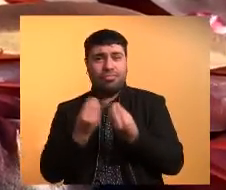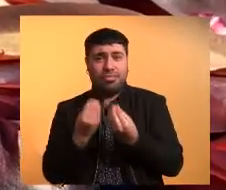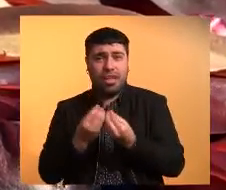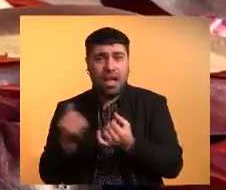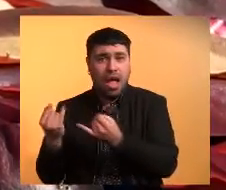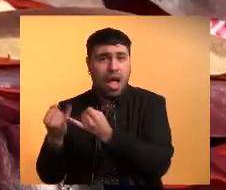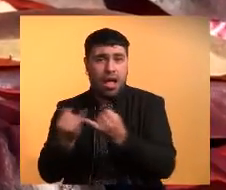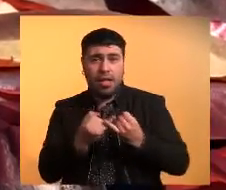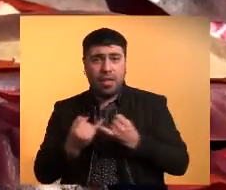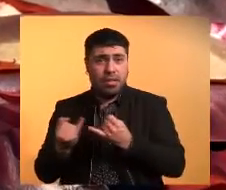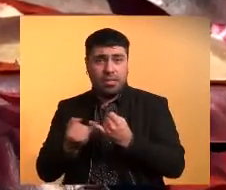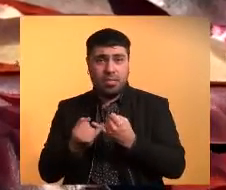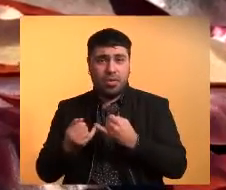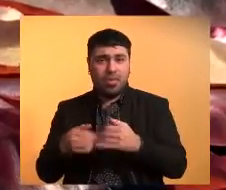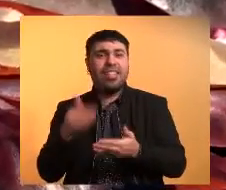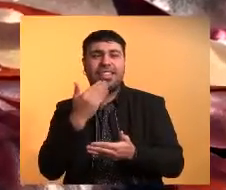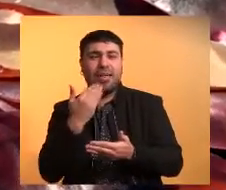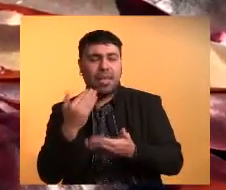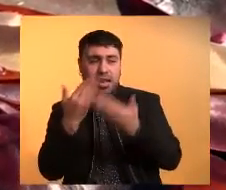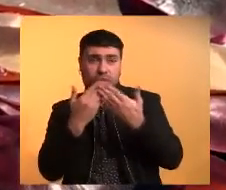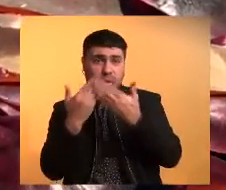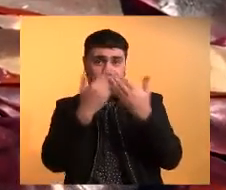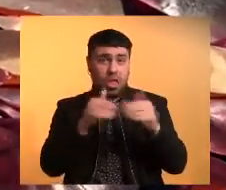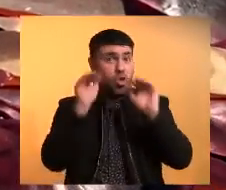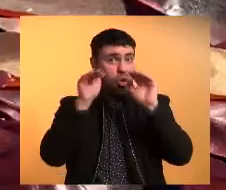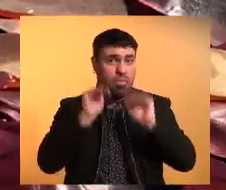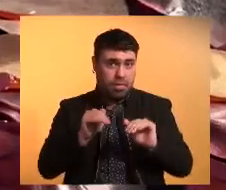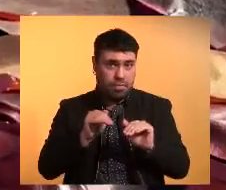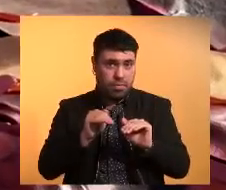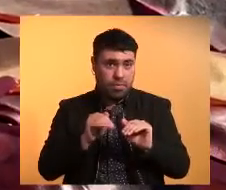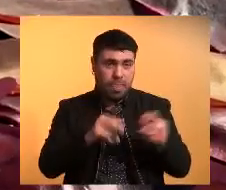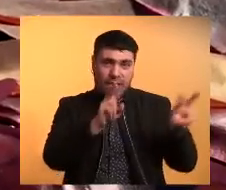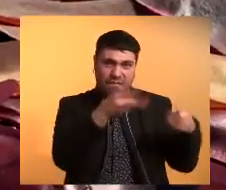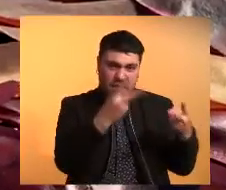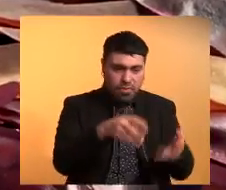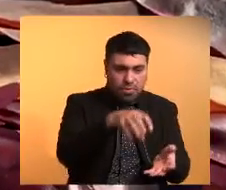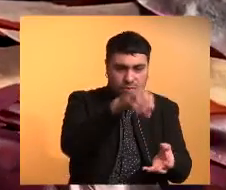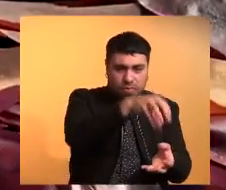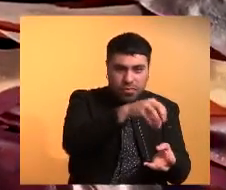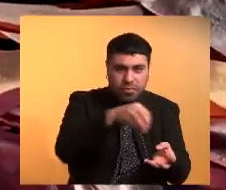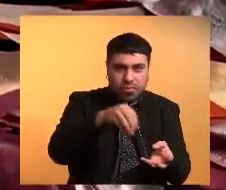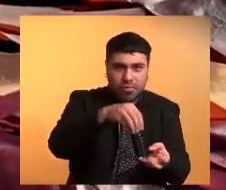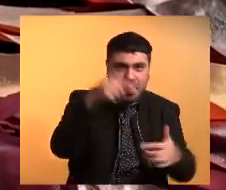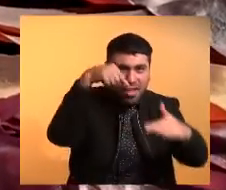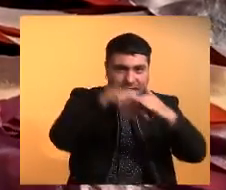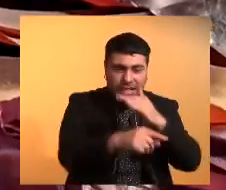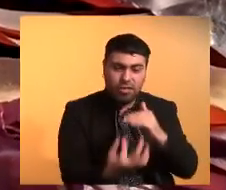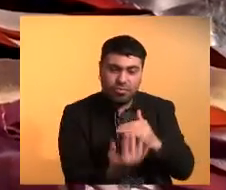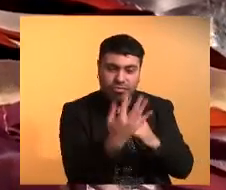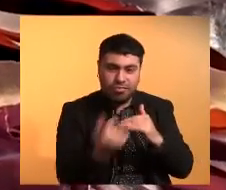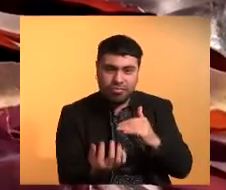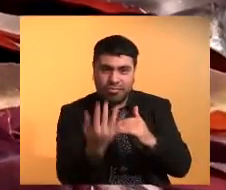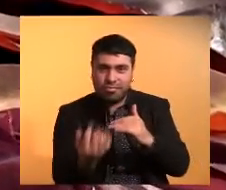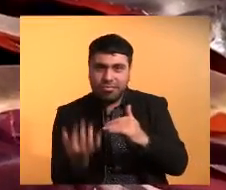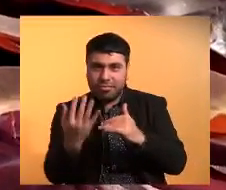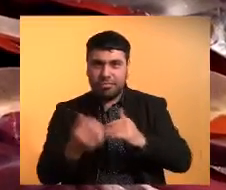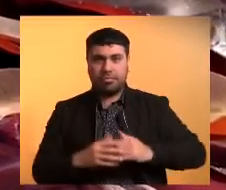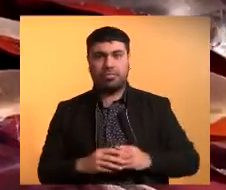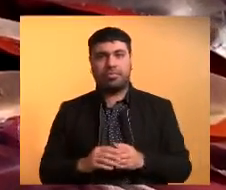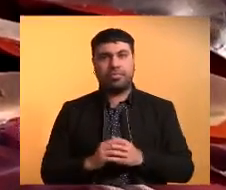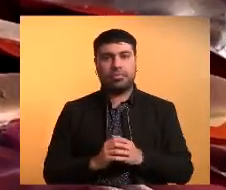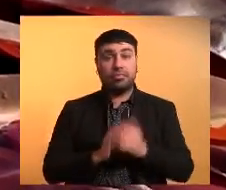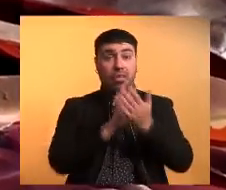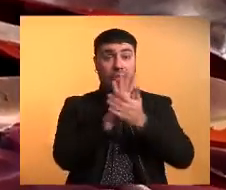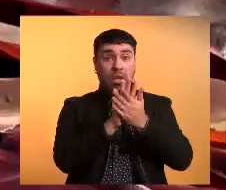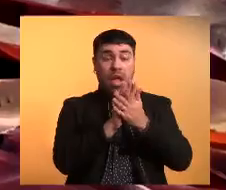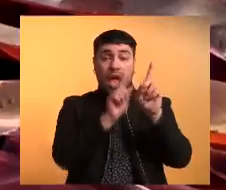en los organismos que viven asociados a las algas. Las algas, cuando se desprenden, muchas veces se van al fondo marino, y ahí también hay